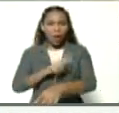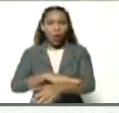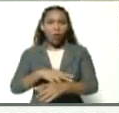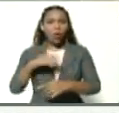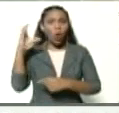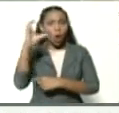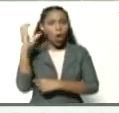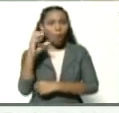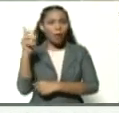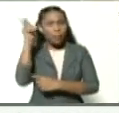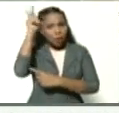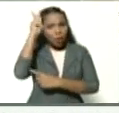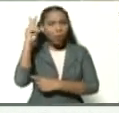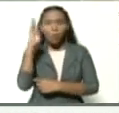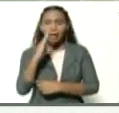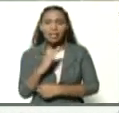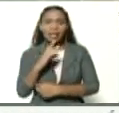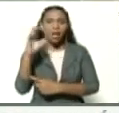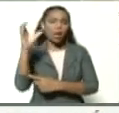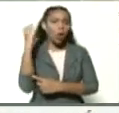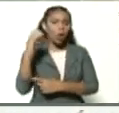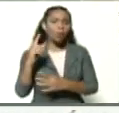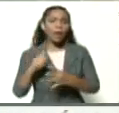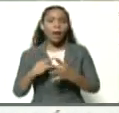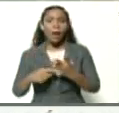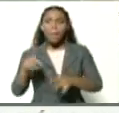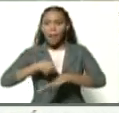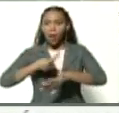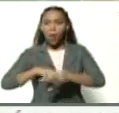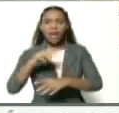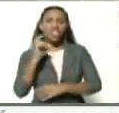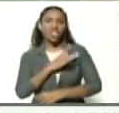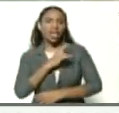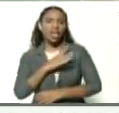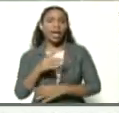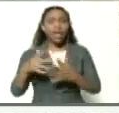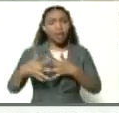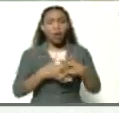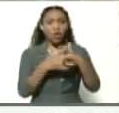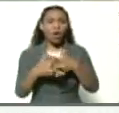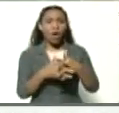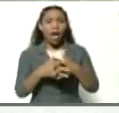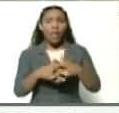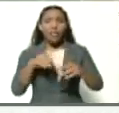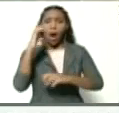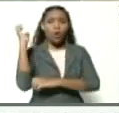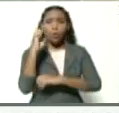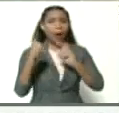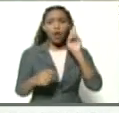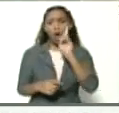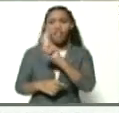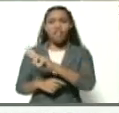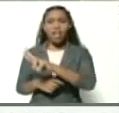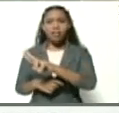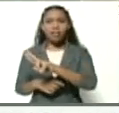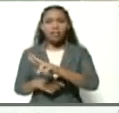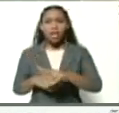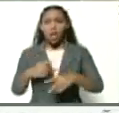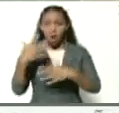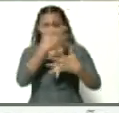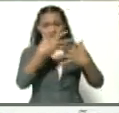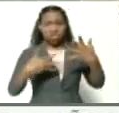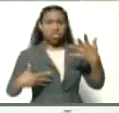la viga de Perú, la viga de Chile, de Paraguay, la viga de los Estados Unidos, la viga de Europa, no la ven. Los que